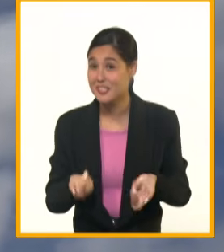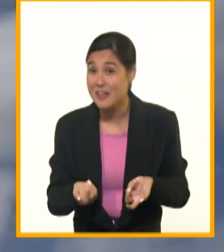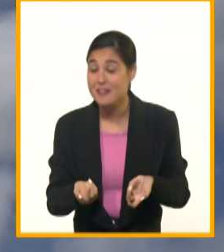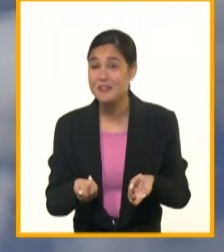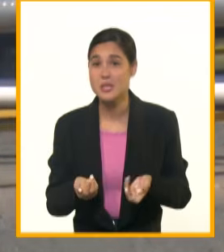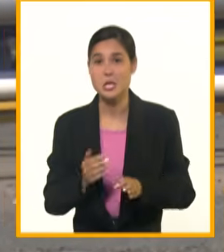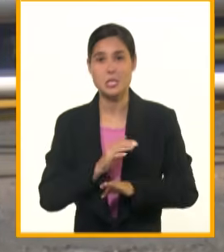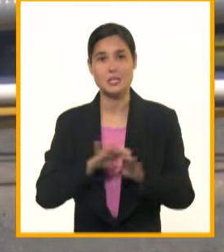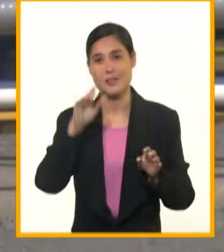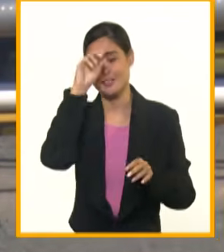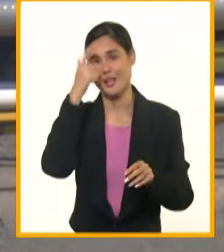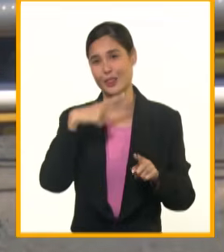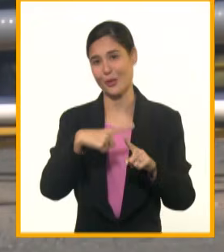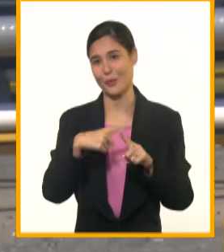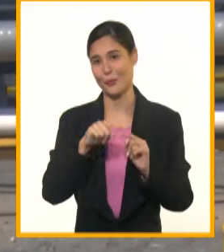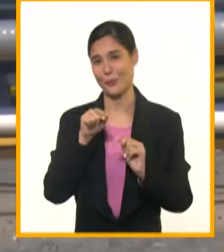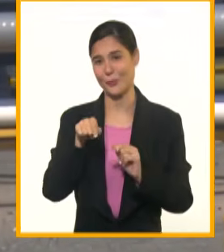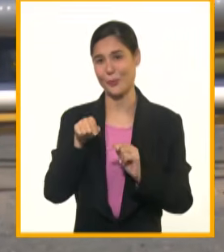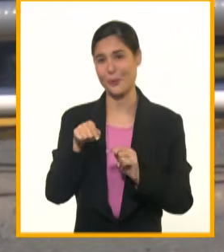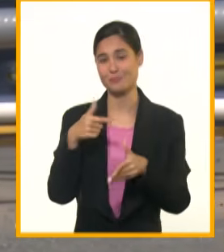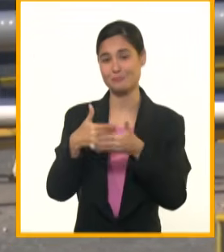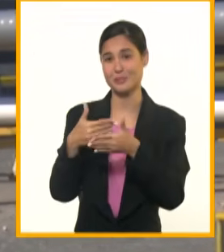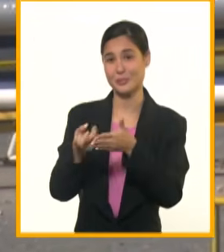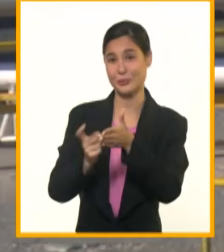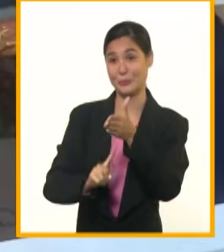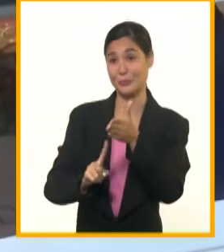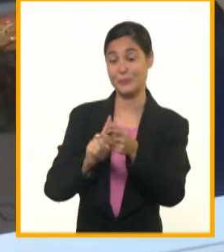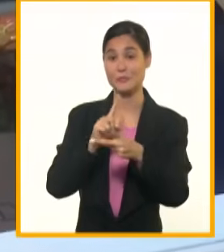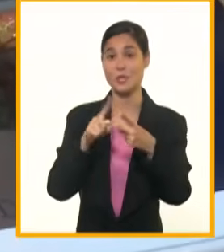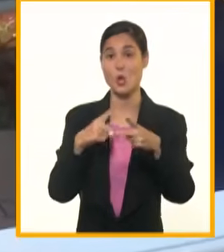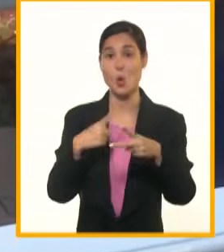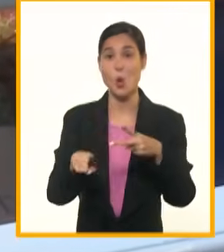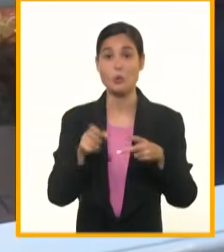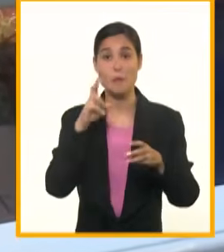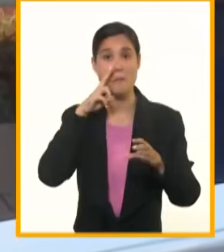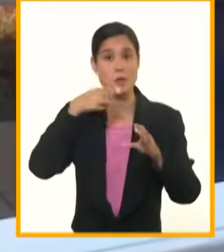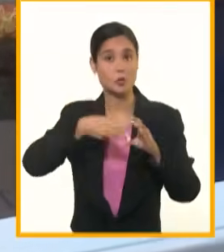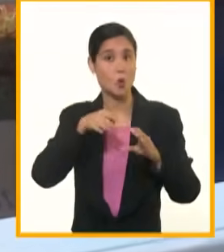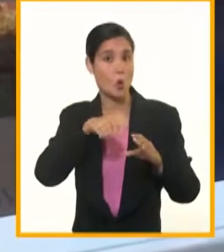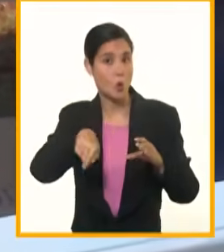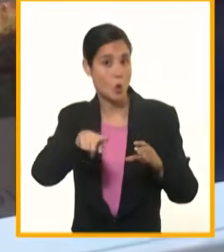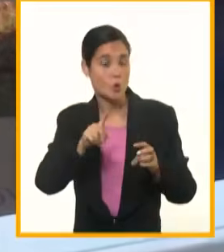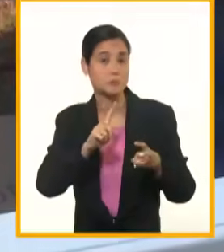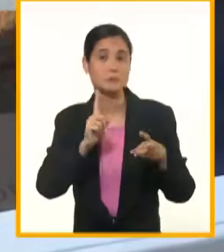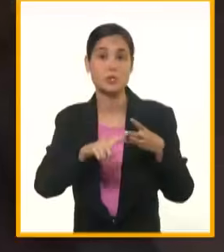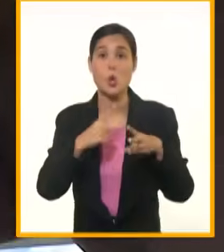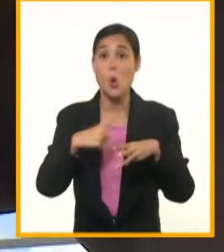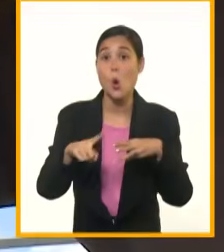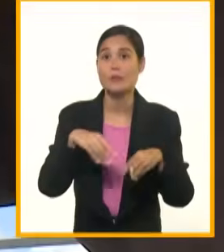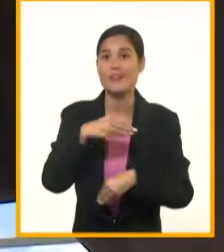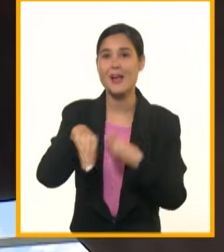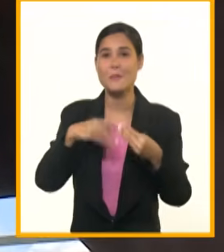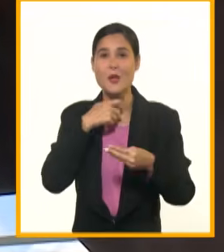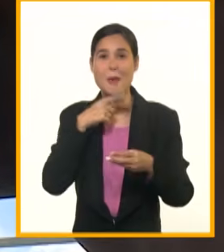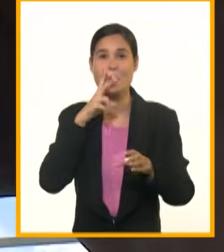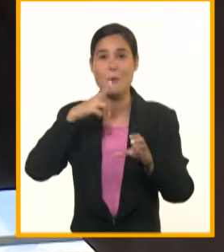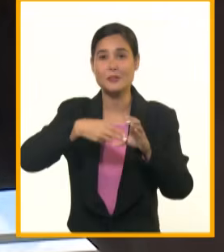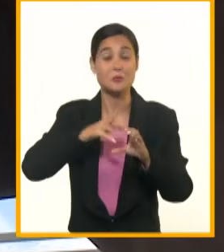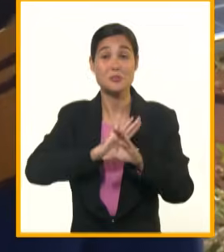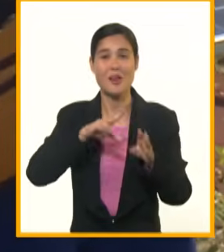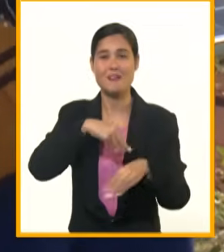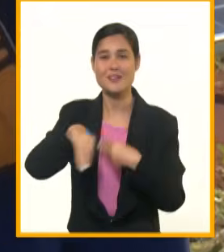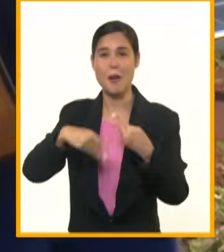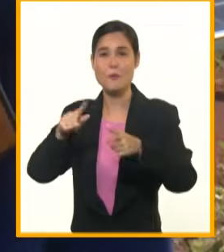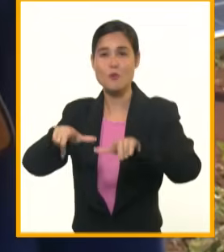la planta Energas y la empresa de perforación y extracción petrolera, complementados por los parques fotovoltaicos, proyectos clave para diversificar